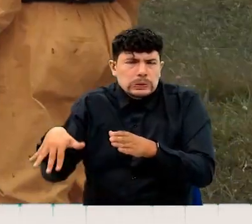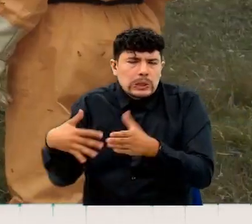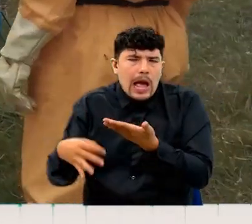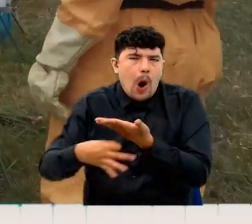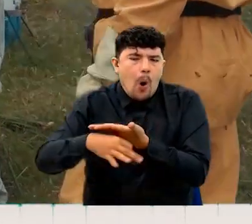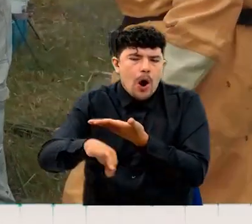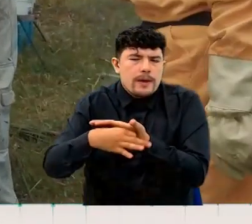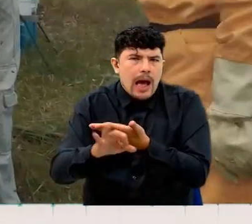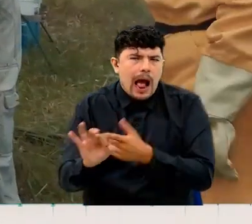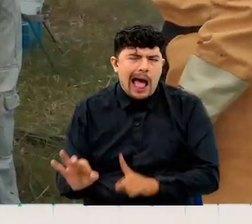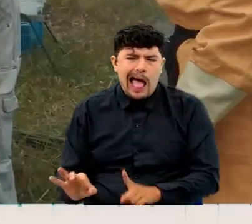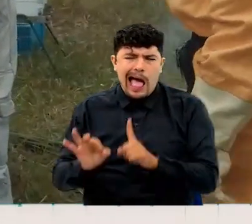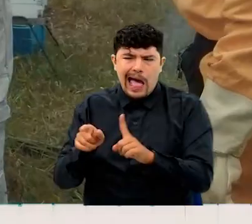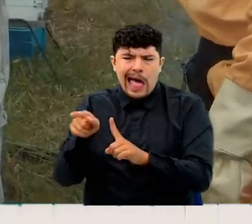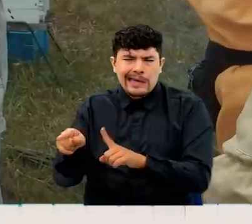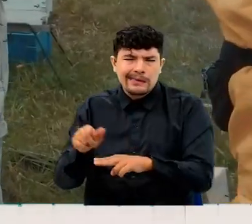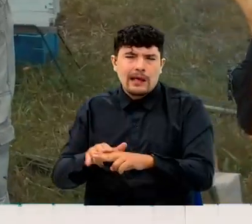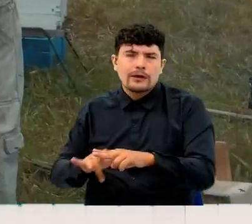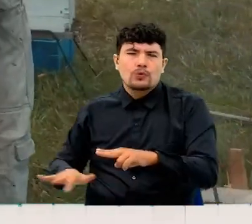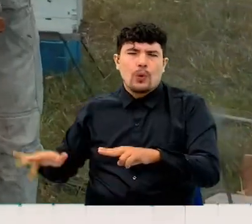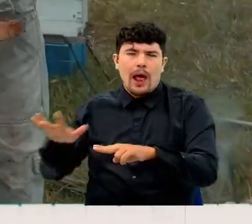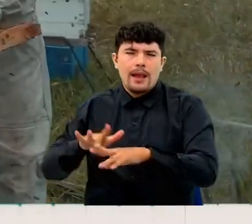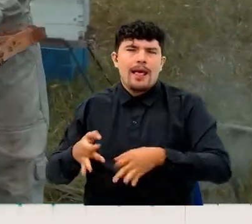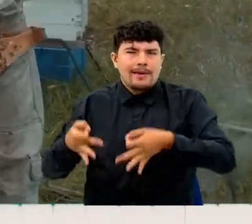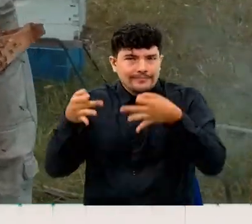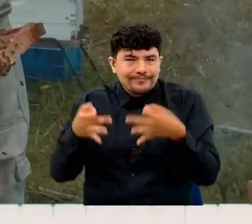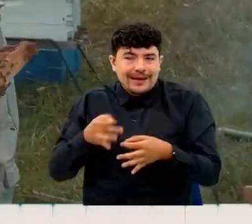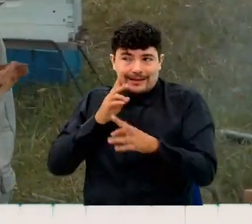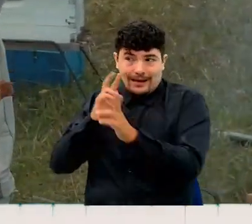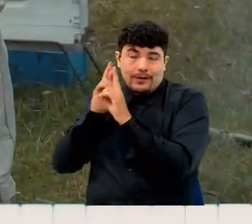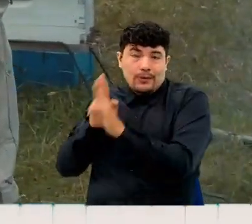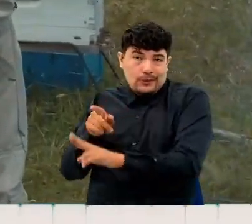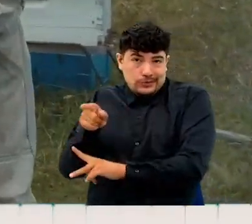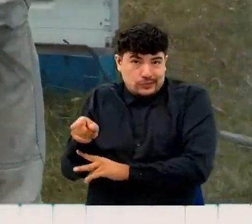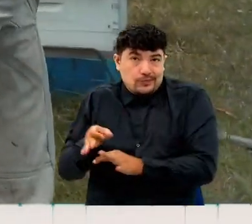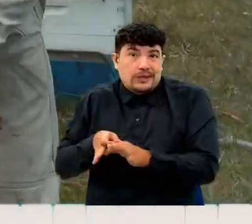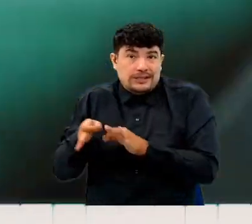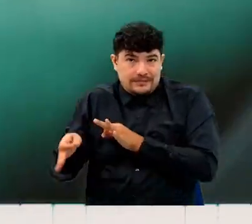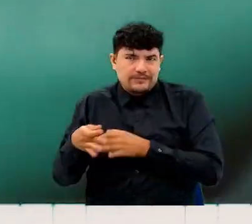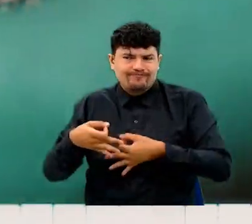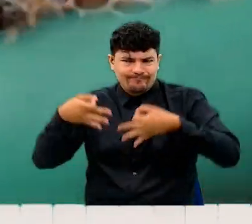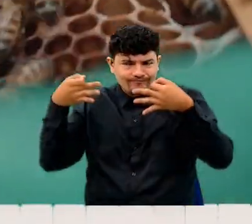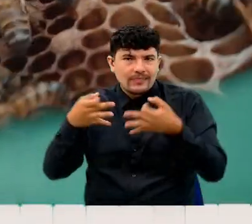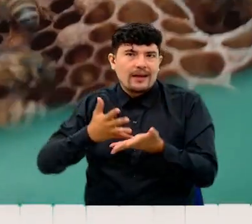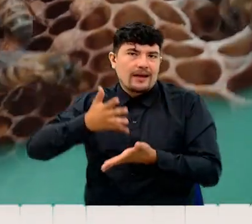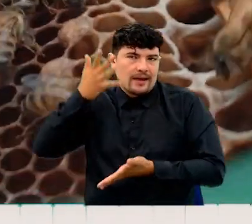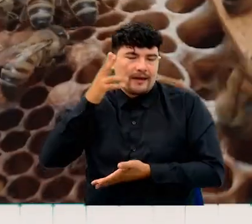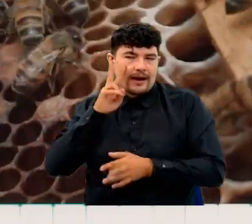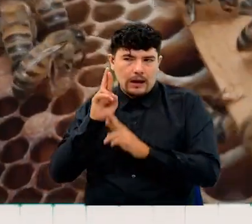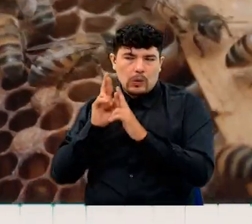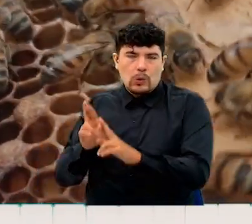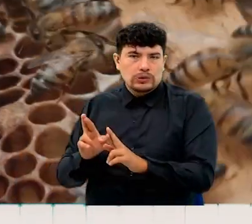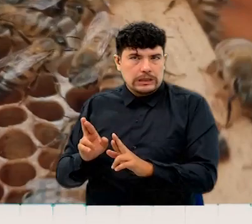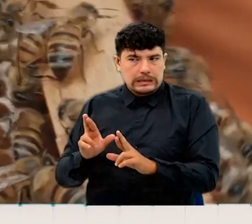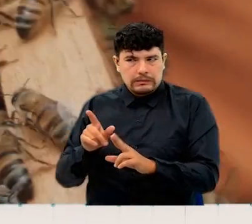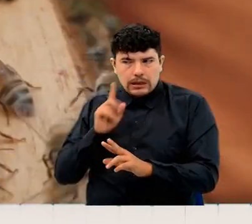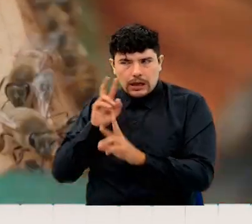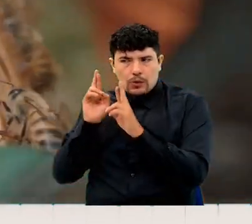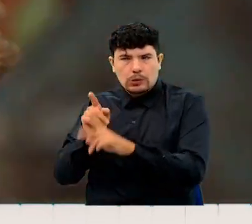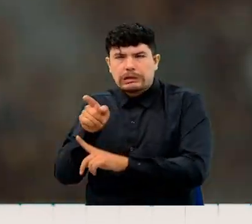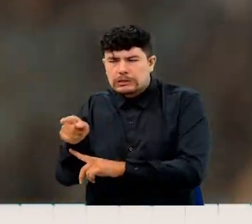de Oiva, digamos, va dejando uno como en alto el nombre del municipio. Van a decir que esto es buen producto o no es buen producto.